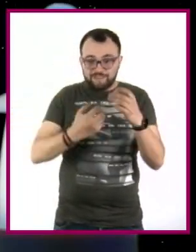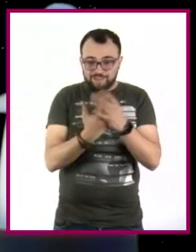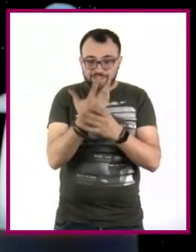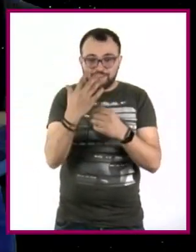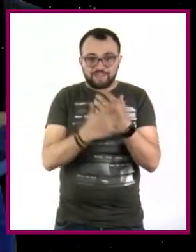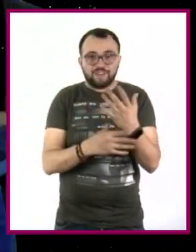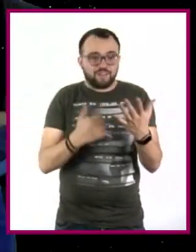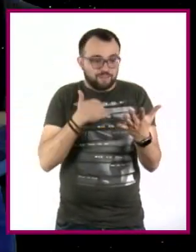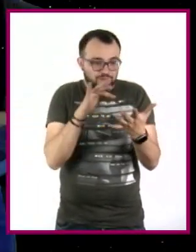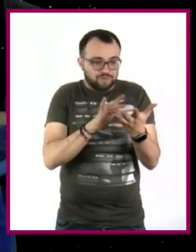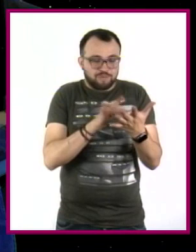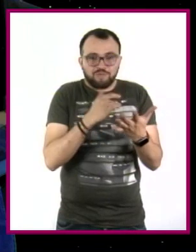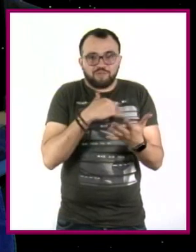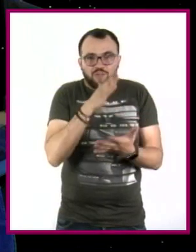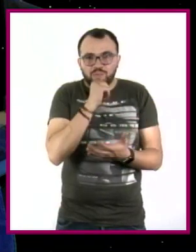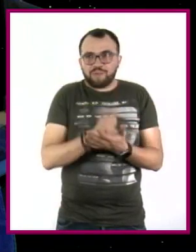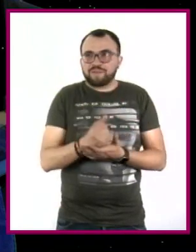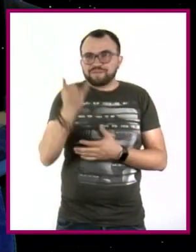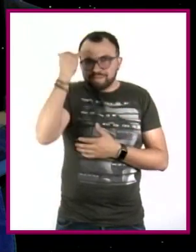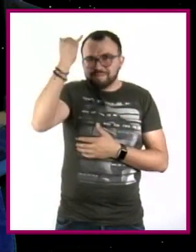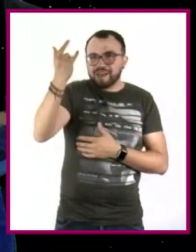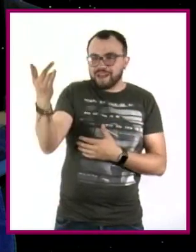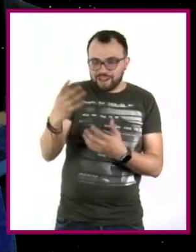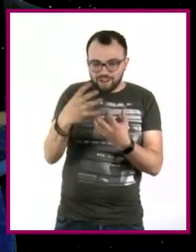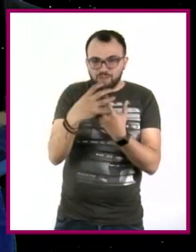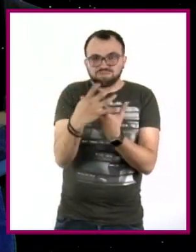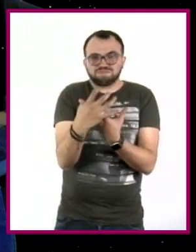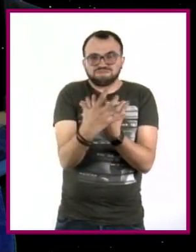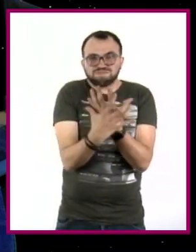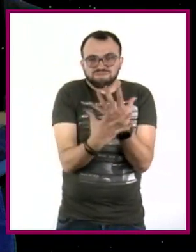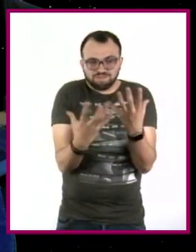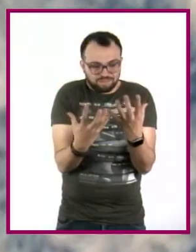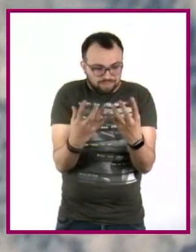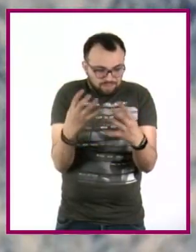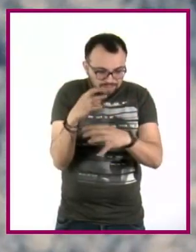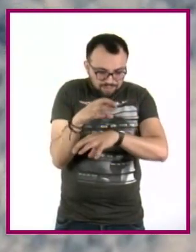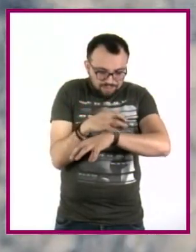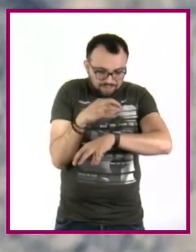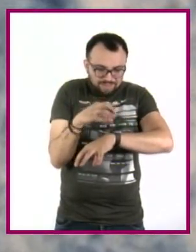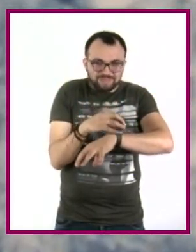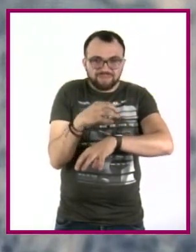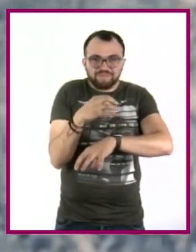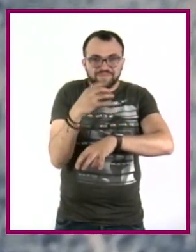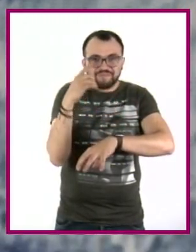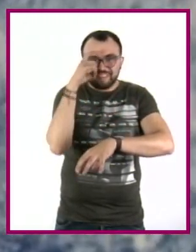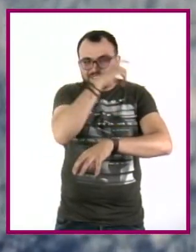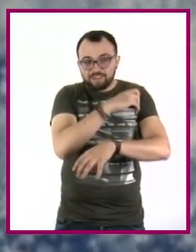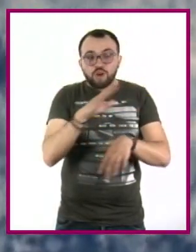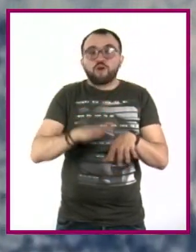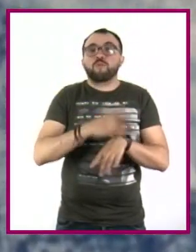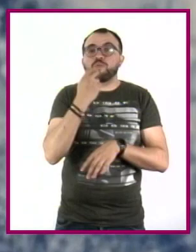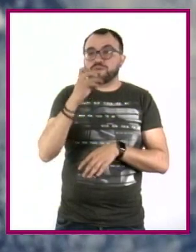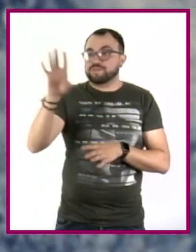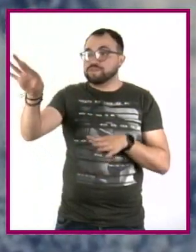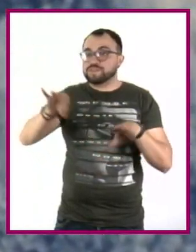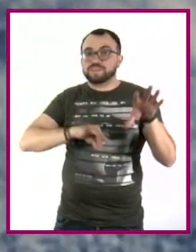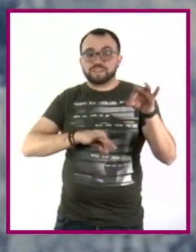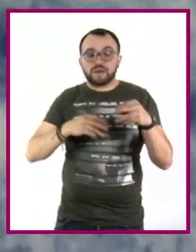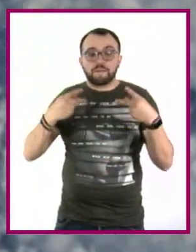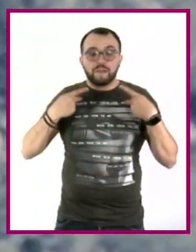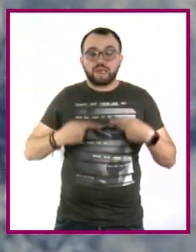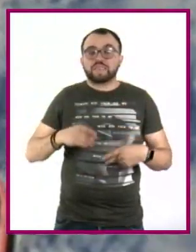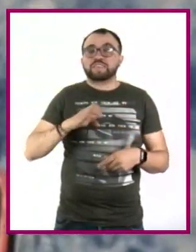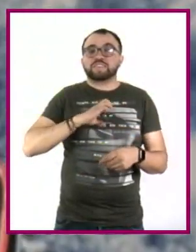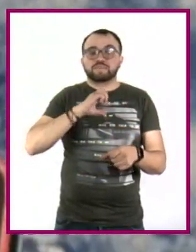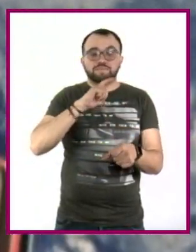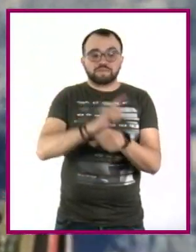en los dedos. No me imagino hacer cualquier cosa con guantes de béisbol. Por eso seleccionan gente especial, no solo para